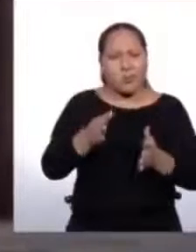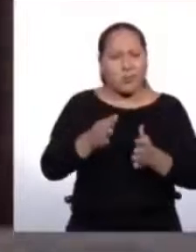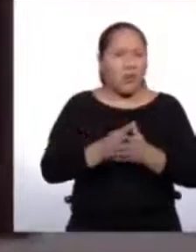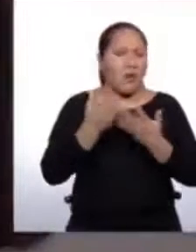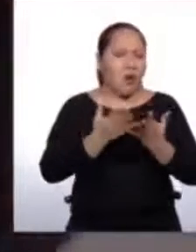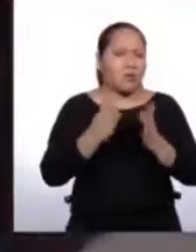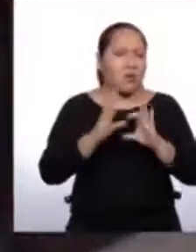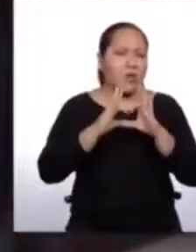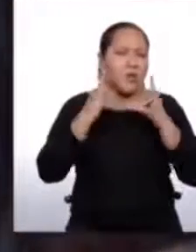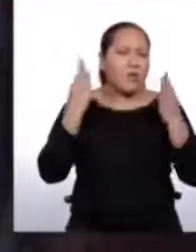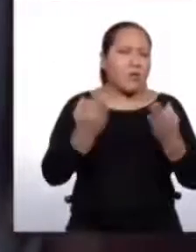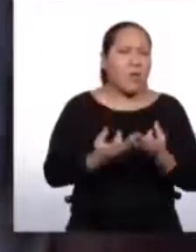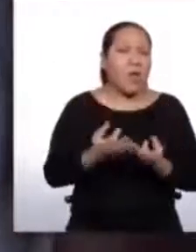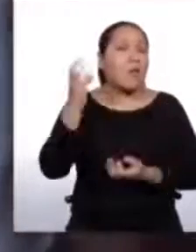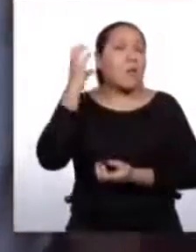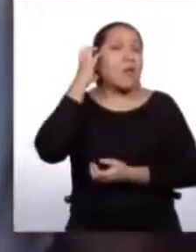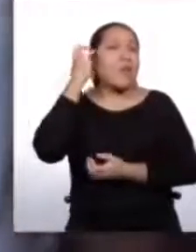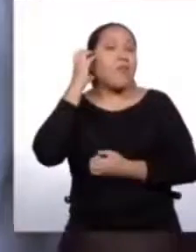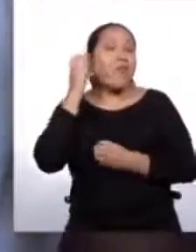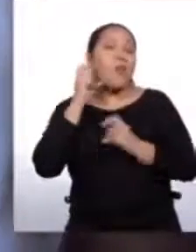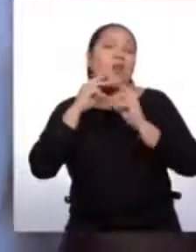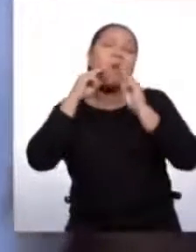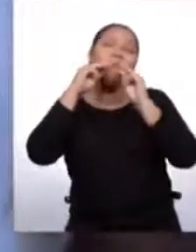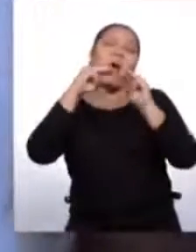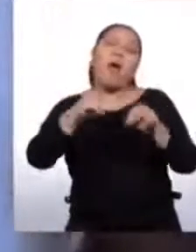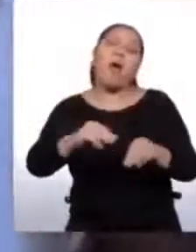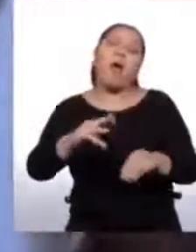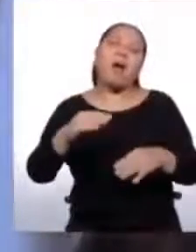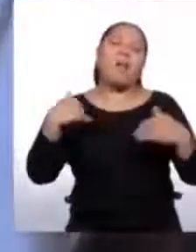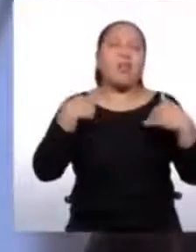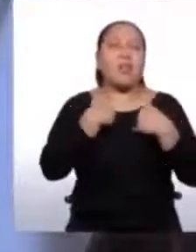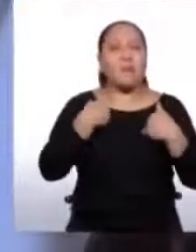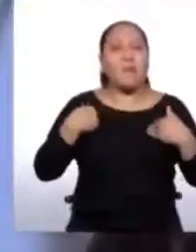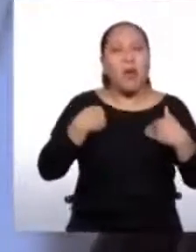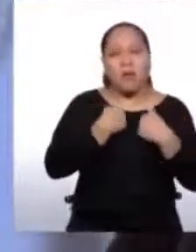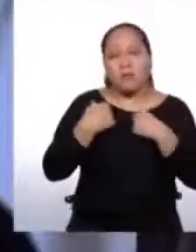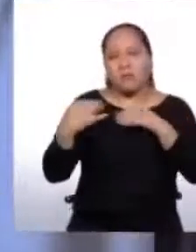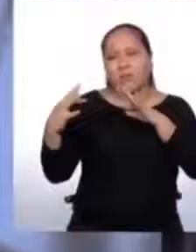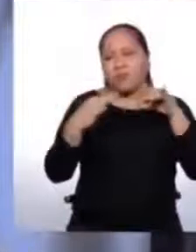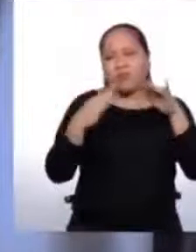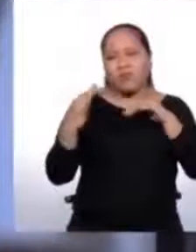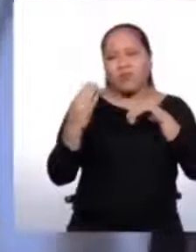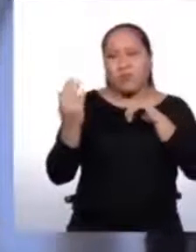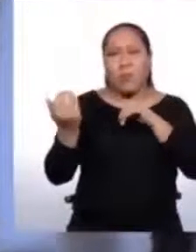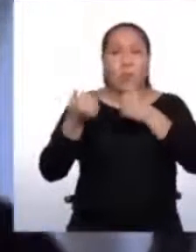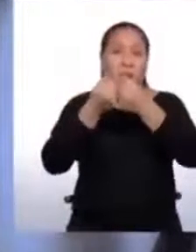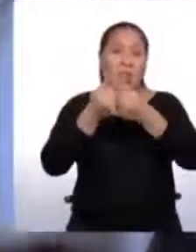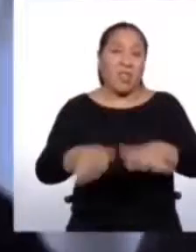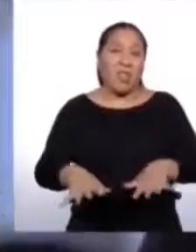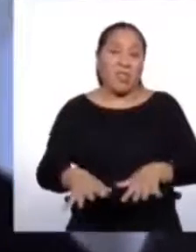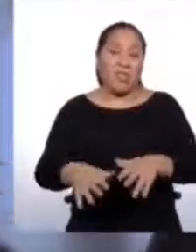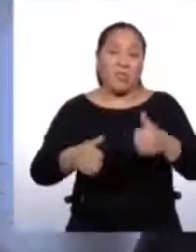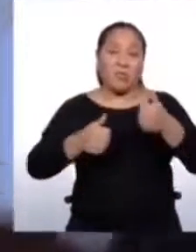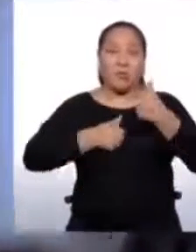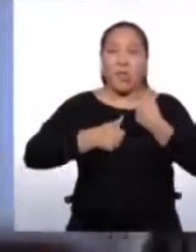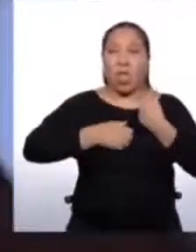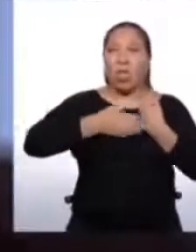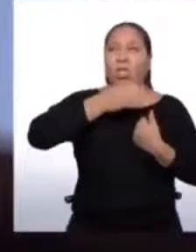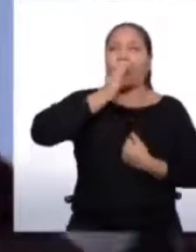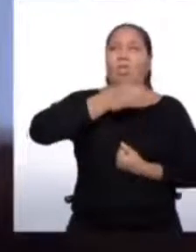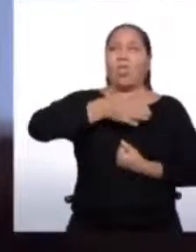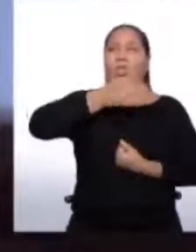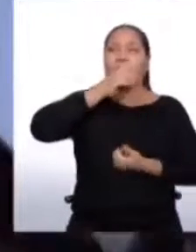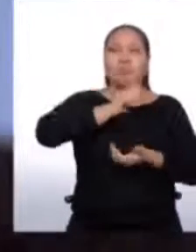familiar, Miraflores, el mar y los arenales, combates perdidos, militares, borrachines,